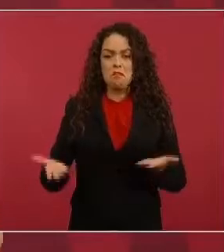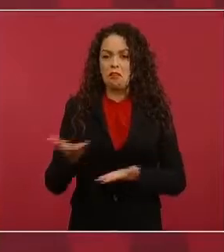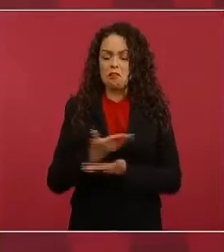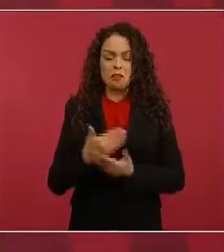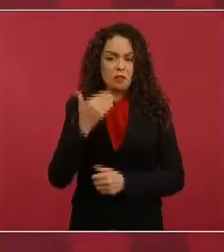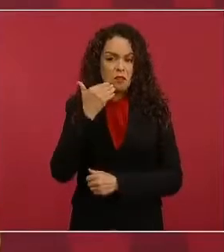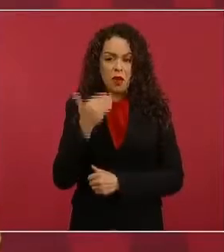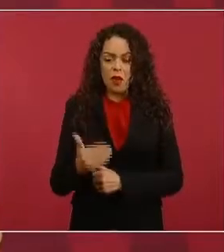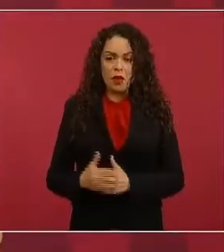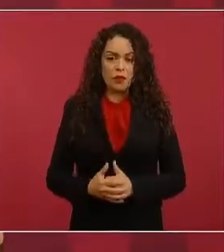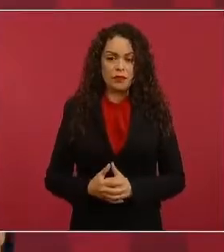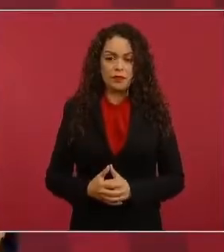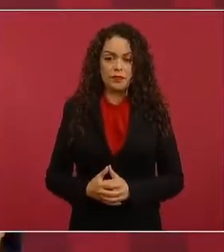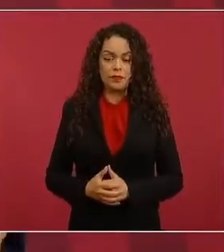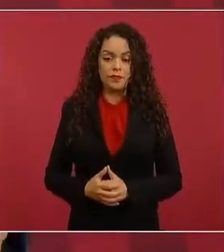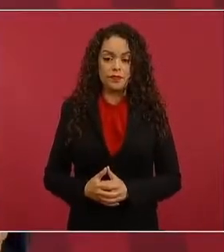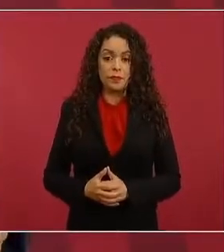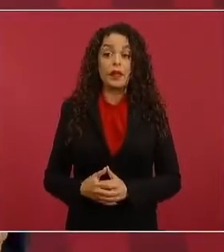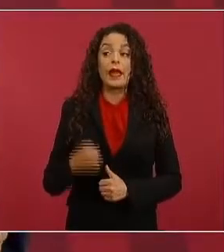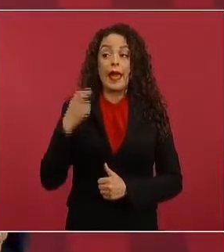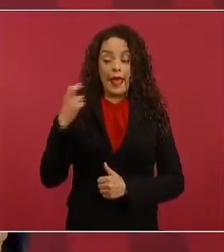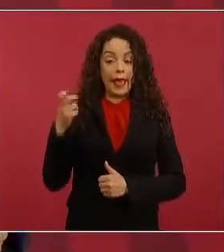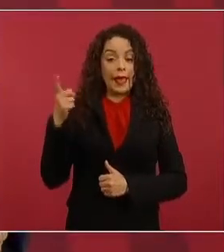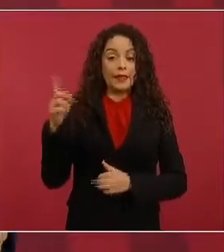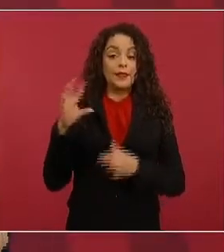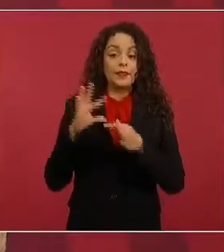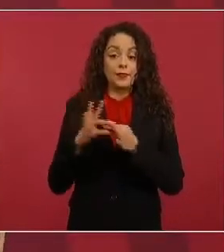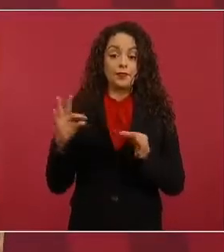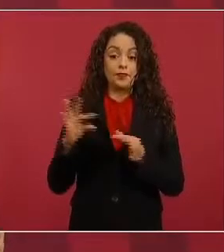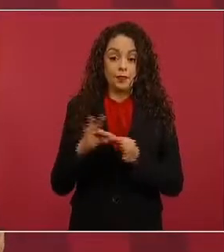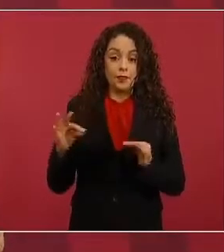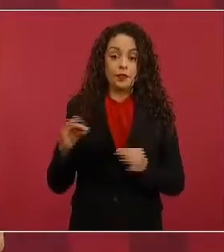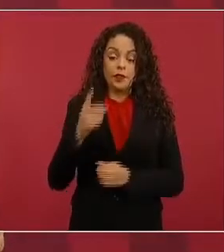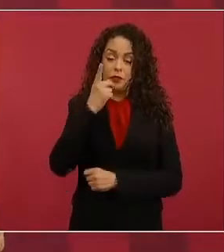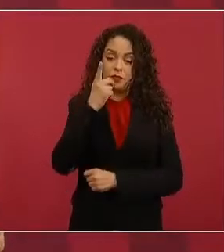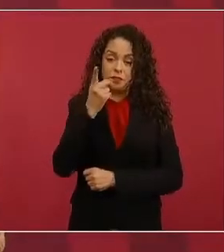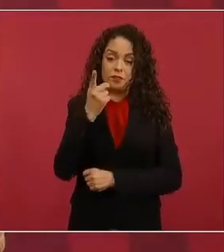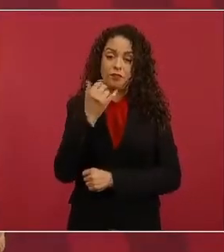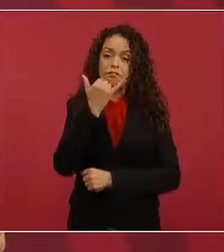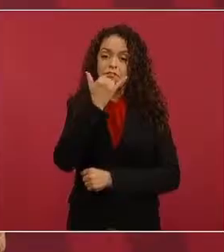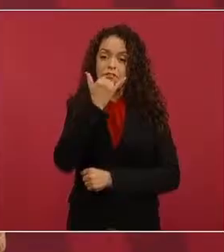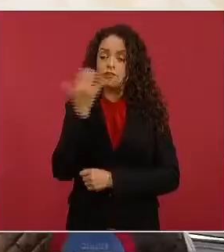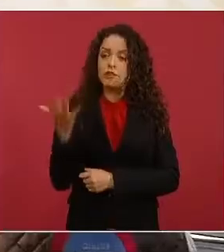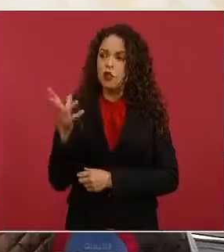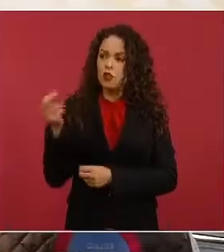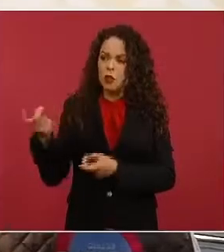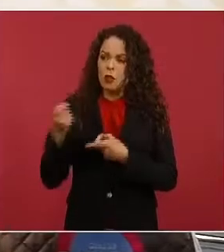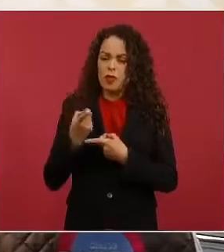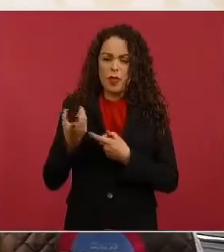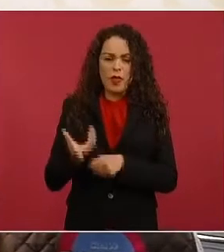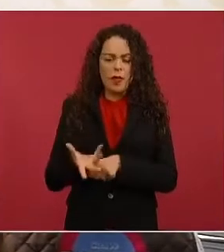y planteó de que no se le otorgaba el permiso